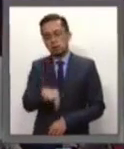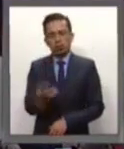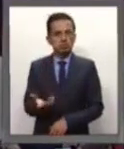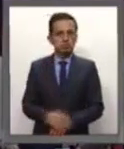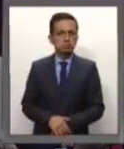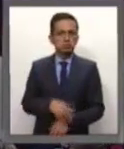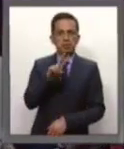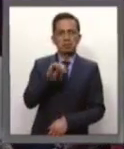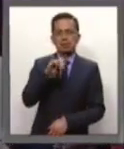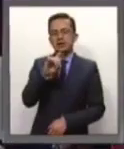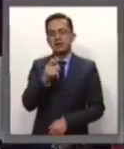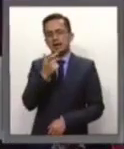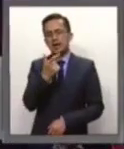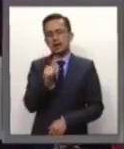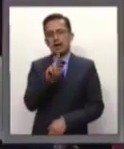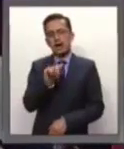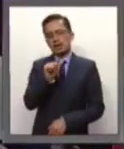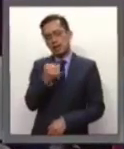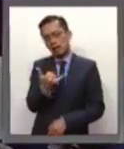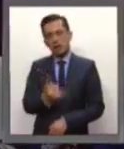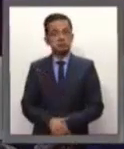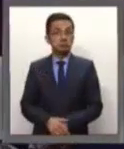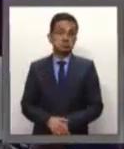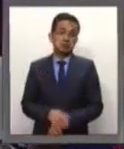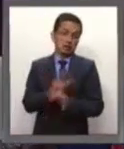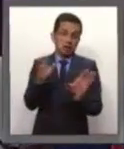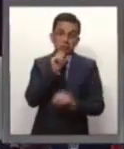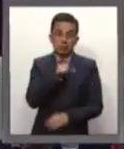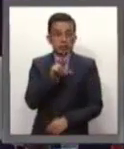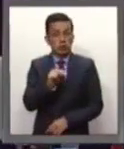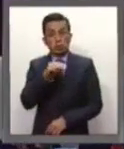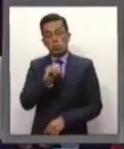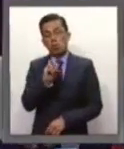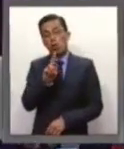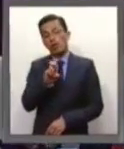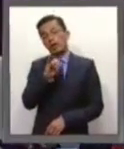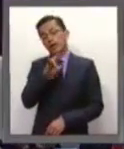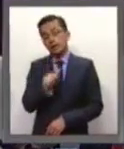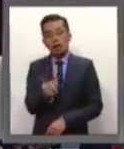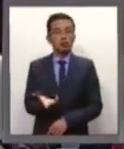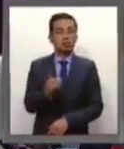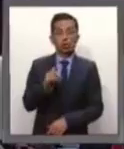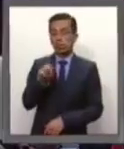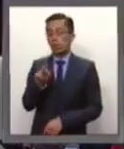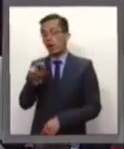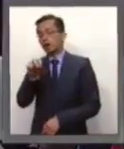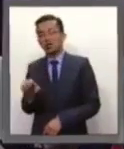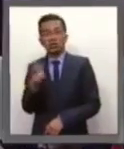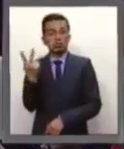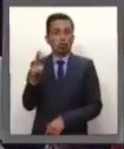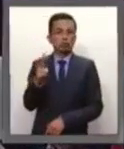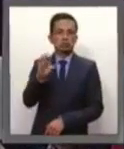a ver a Videgaray, por supuesto tampoco a Moreira, a los Duartes, al de Chihuahua y al de